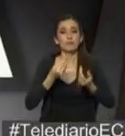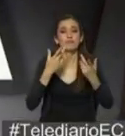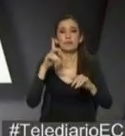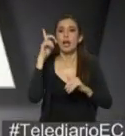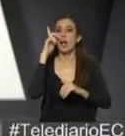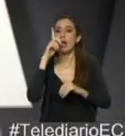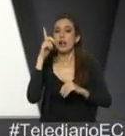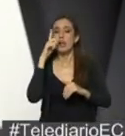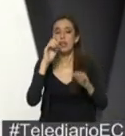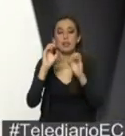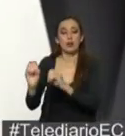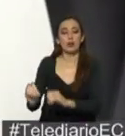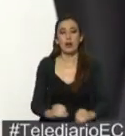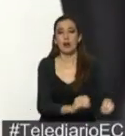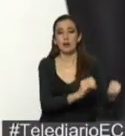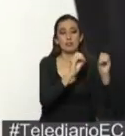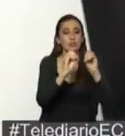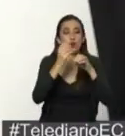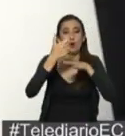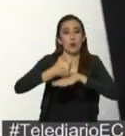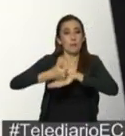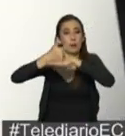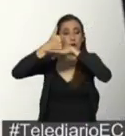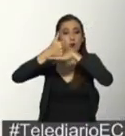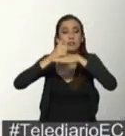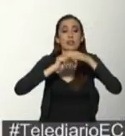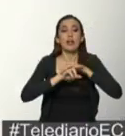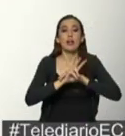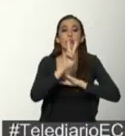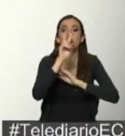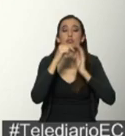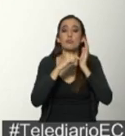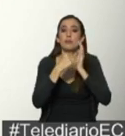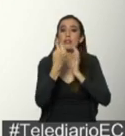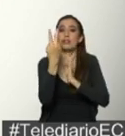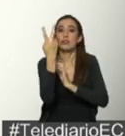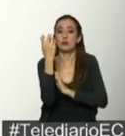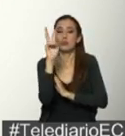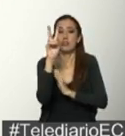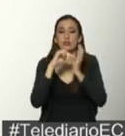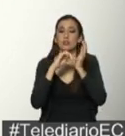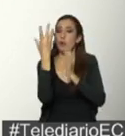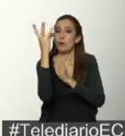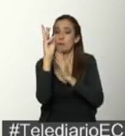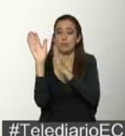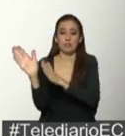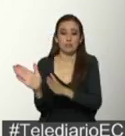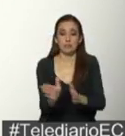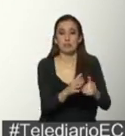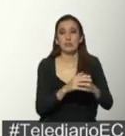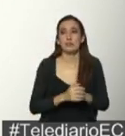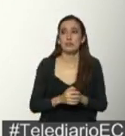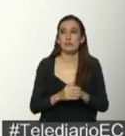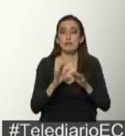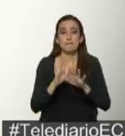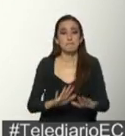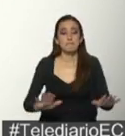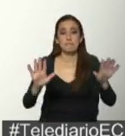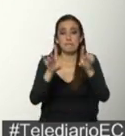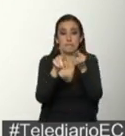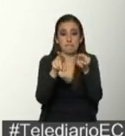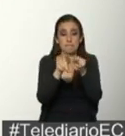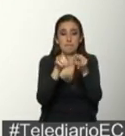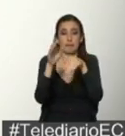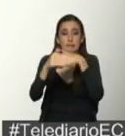una estructura criminal jerarquizada que operó entre 2012 y 2016 desde la función ejecutiva. La misma que, según la tesis